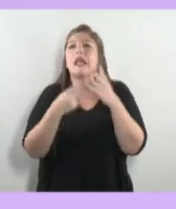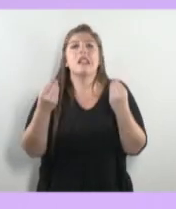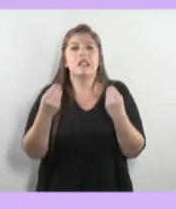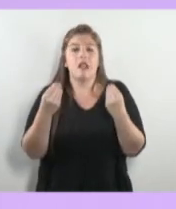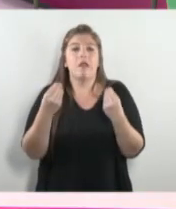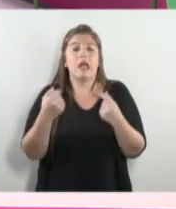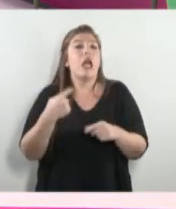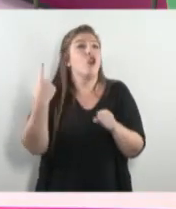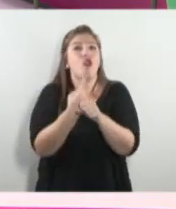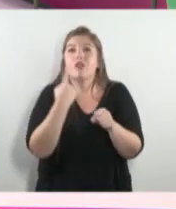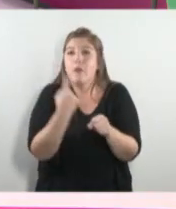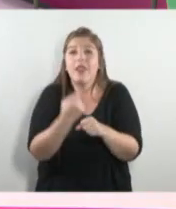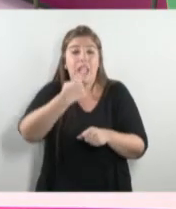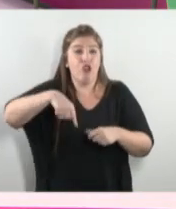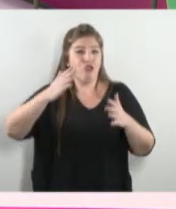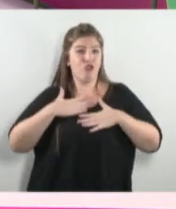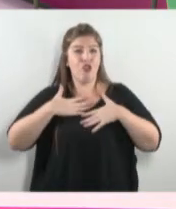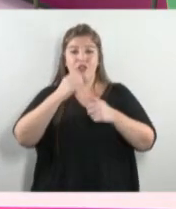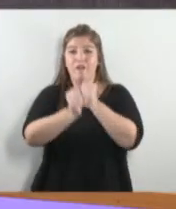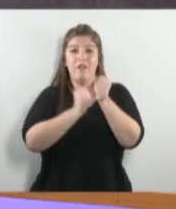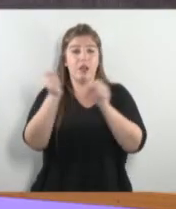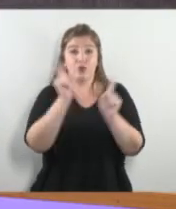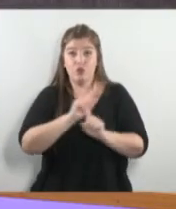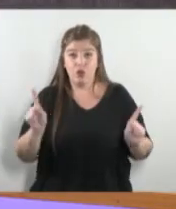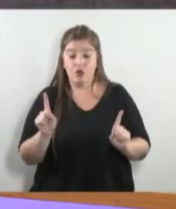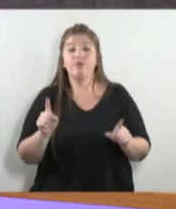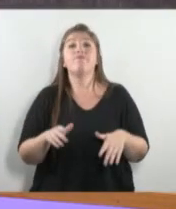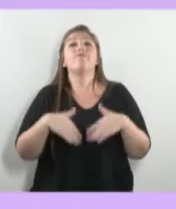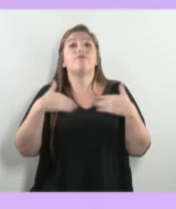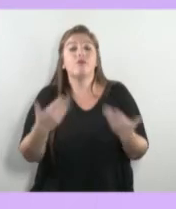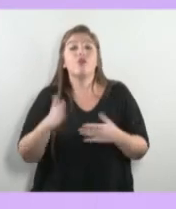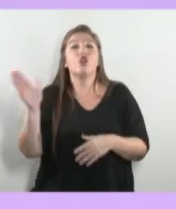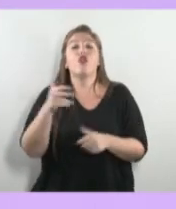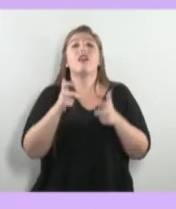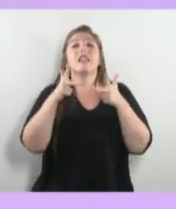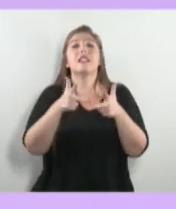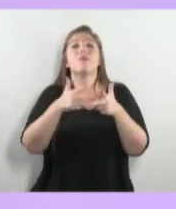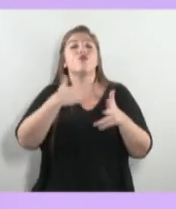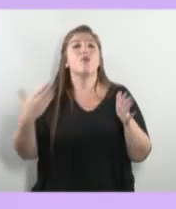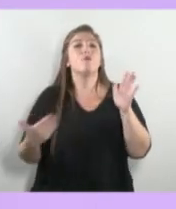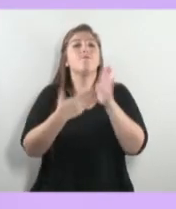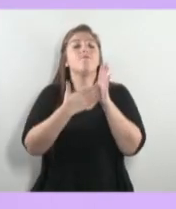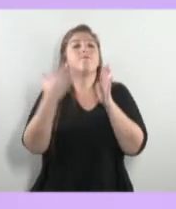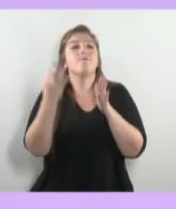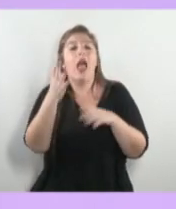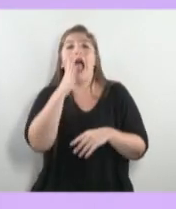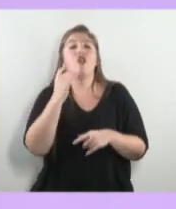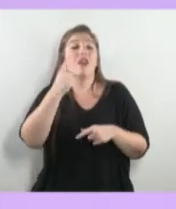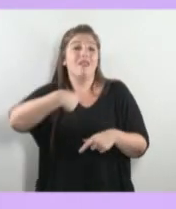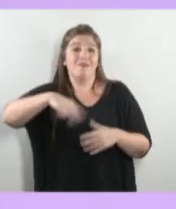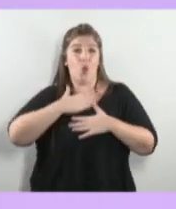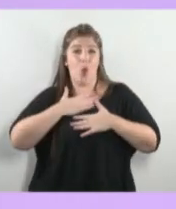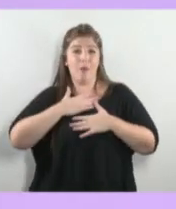posibilidad alguna que nosotros lo fabriquemos. Claro. Todo lo que denominamos como esencial tiene que ver con algo que no podemos